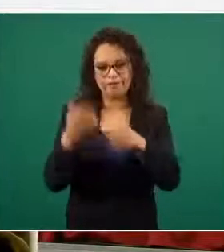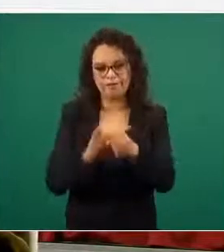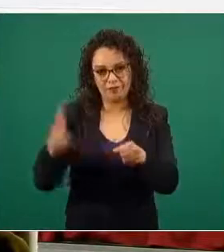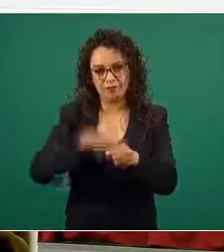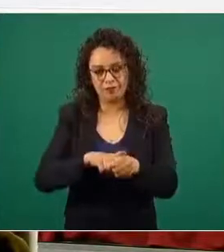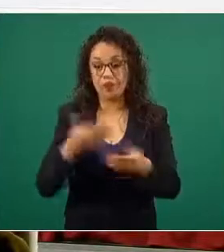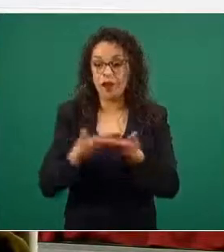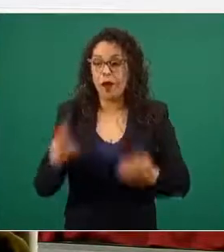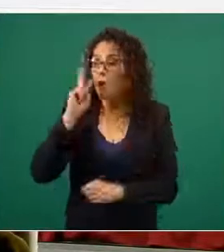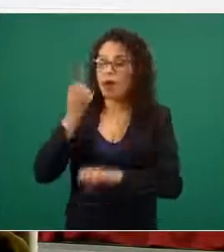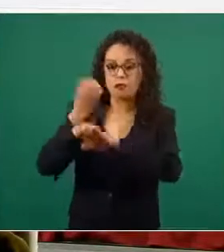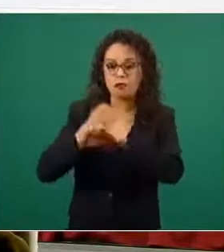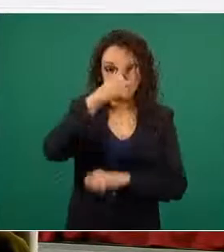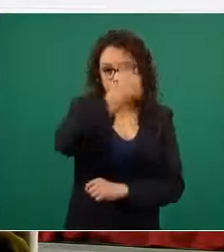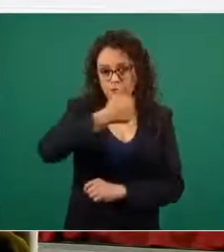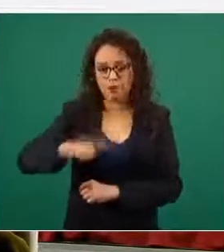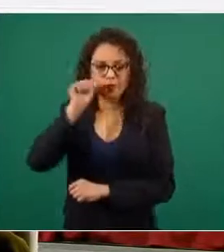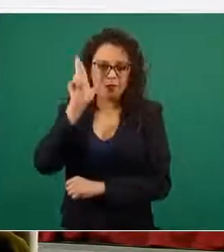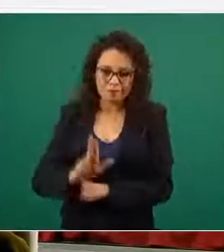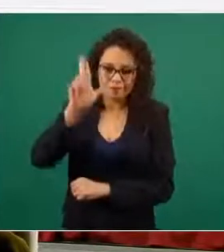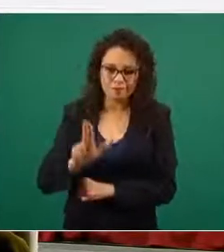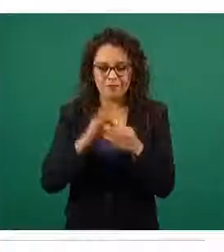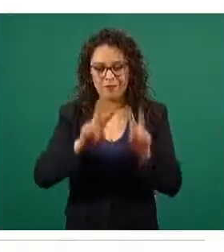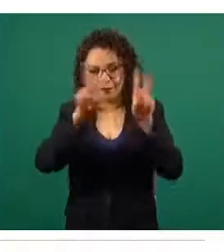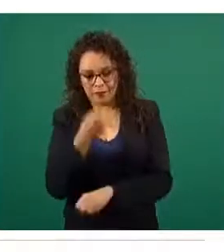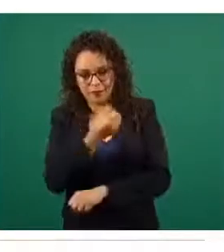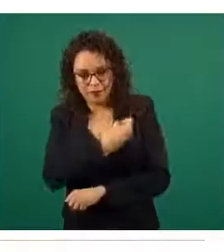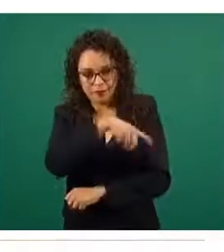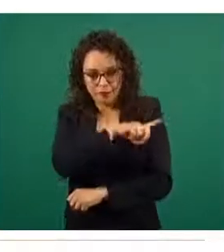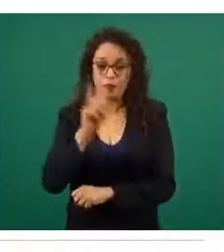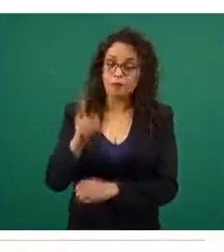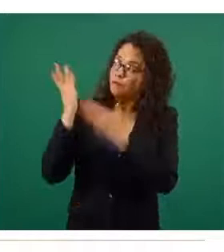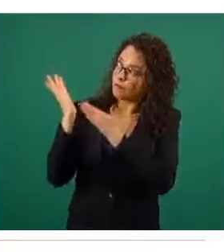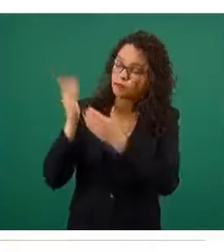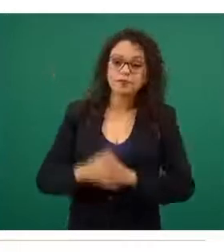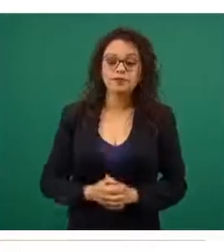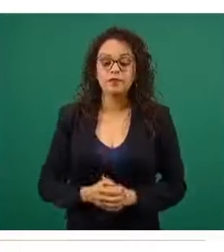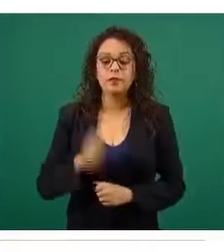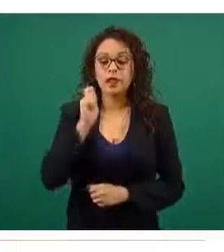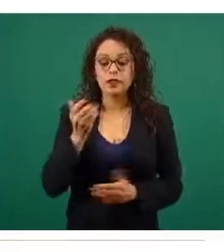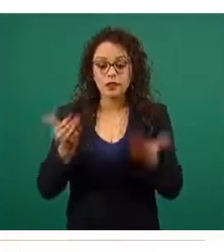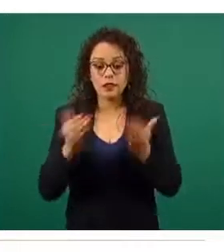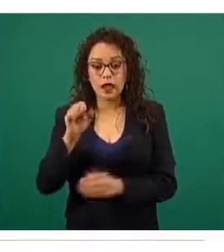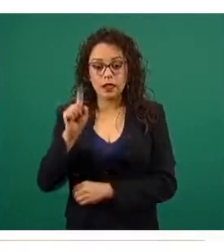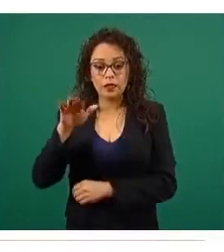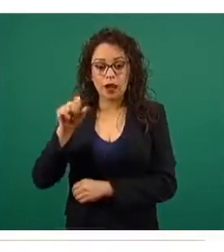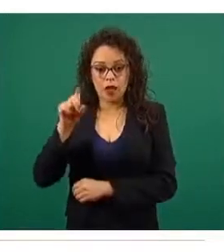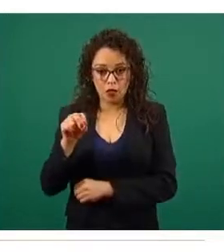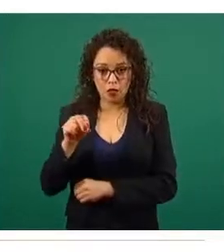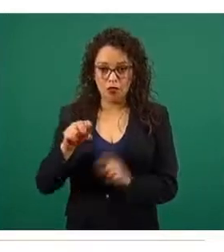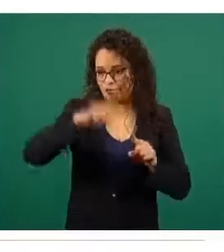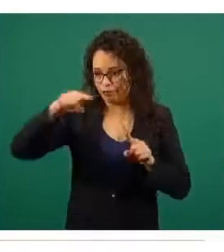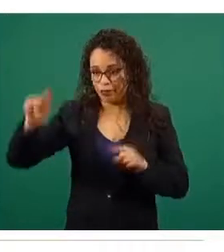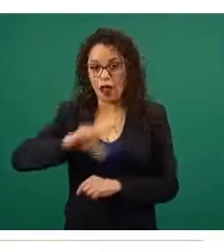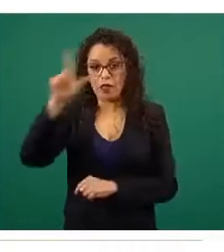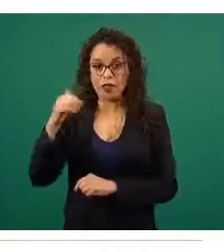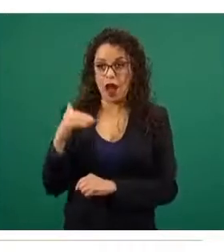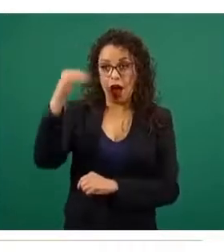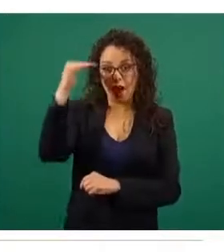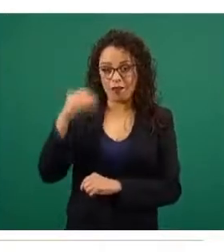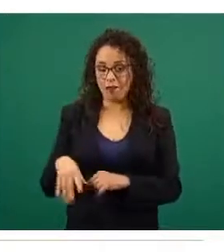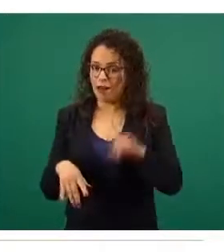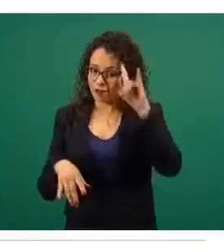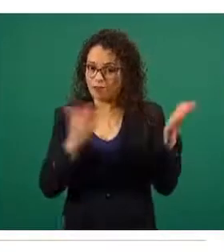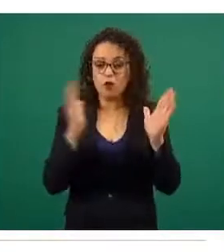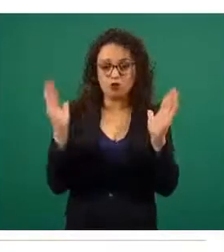por estado, la misma lógica que hemos comentado todos los martes del Pulso de la Salud. Vemos aquí los casos estimados, aquí las defunciones en la esquina superior derecha, el semáforo vigente en estos